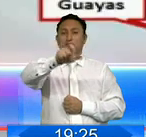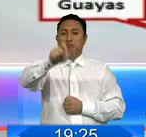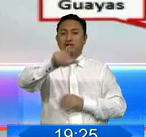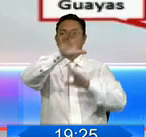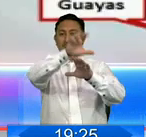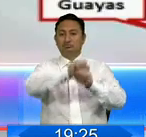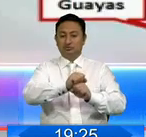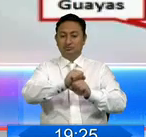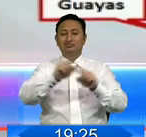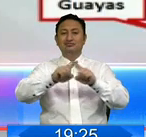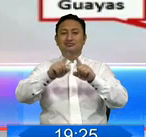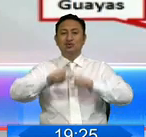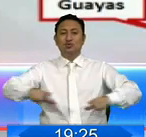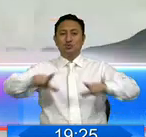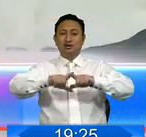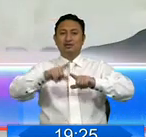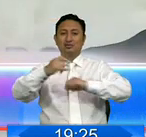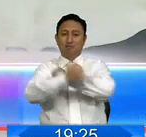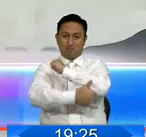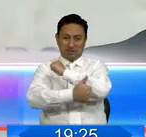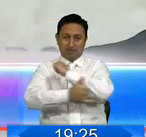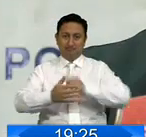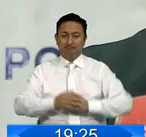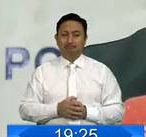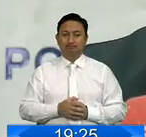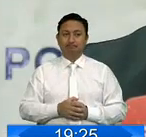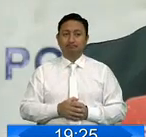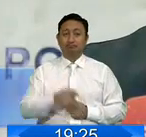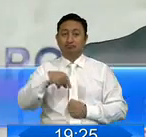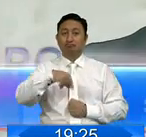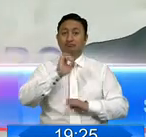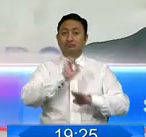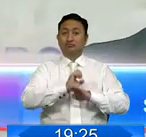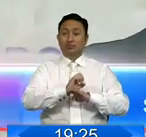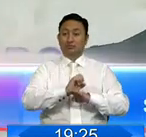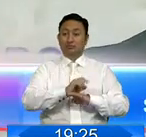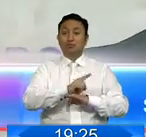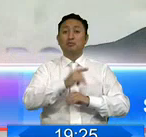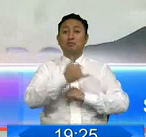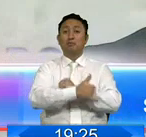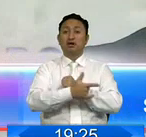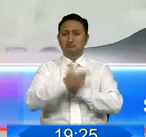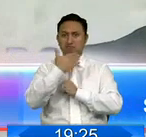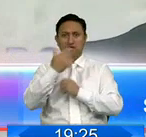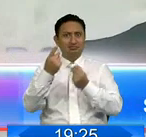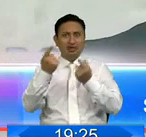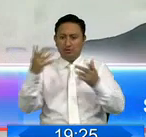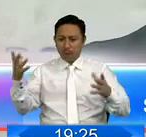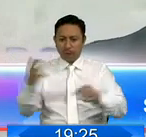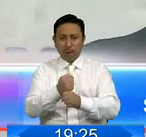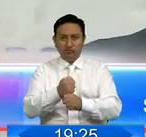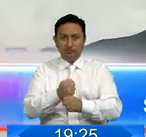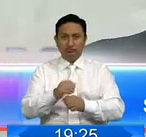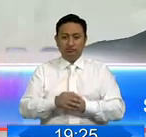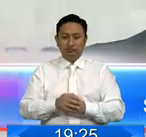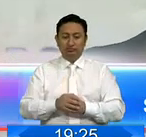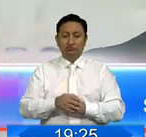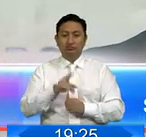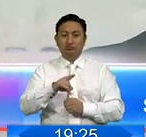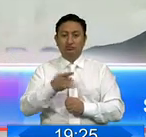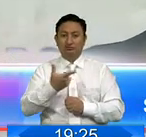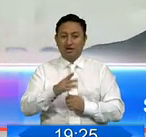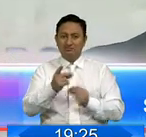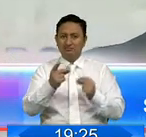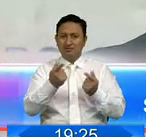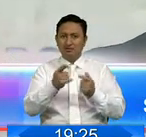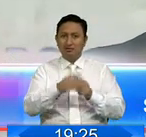en diferentes partes del mundo. Destacar que Ecuador ha sido uno de los países más eficientes, tanto en la identificación